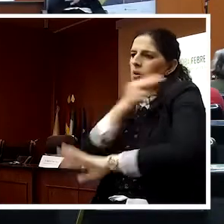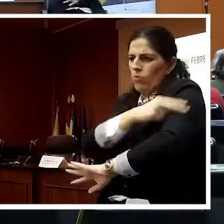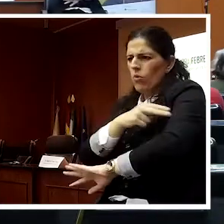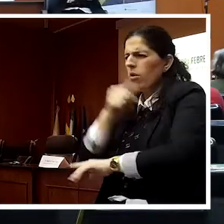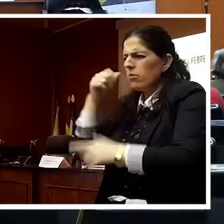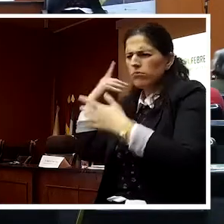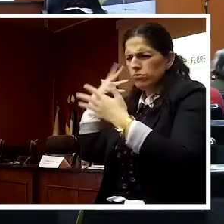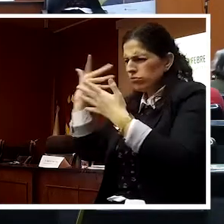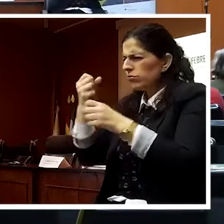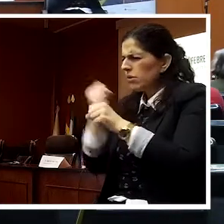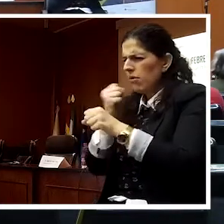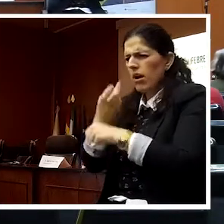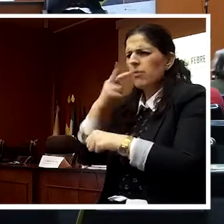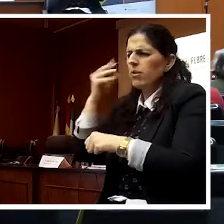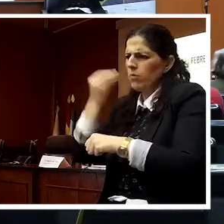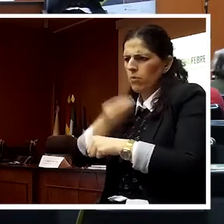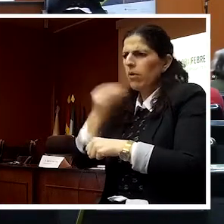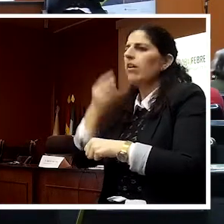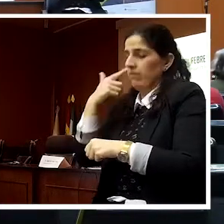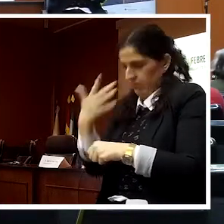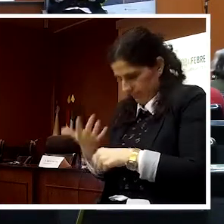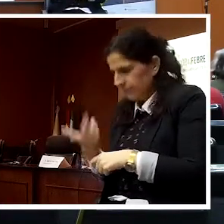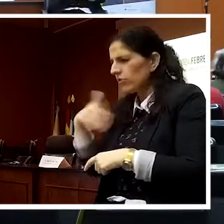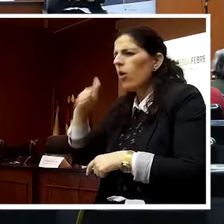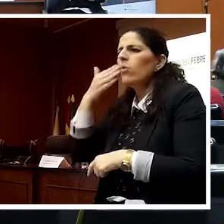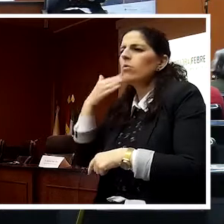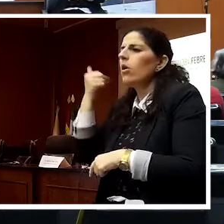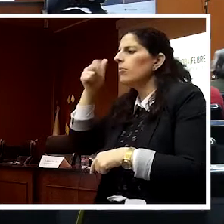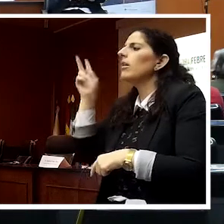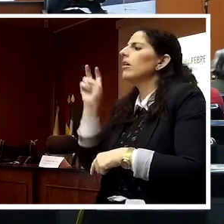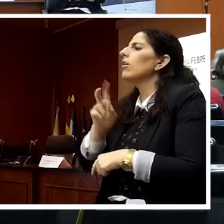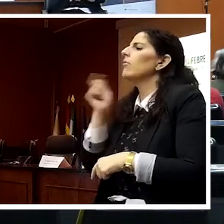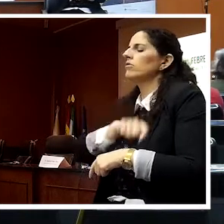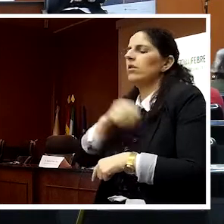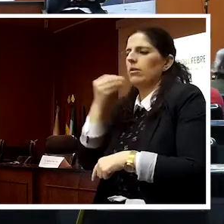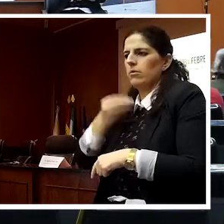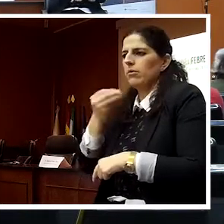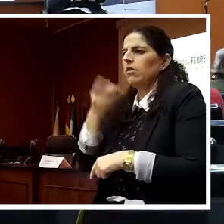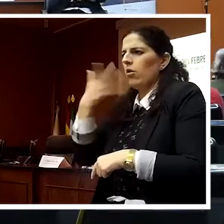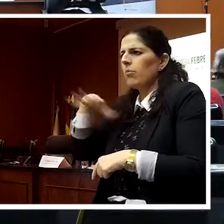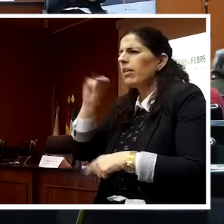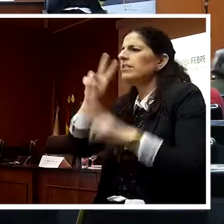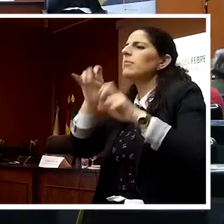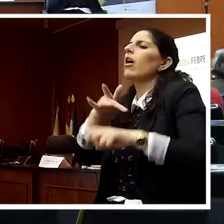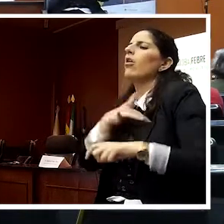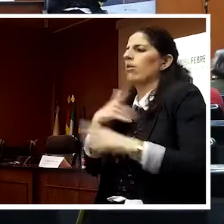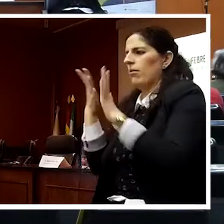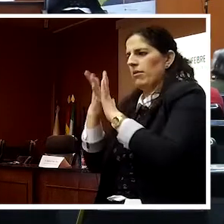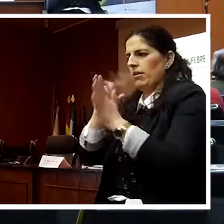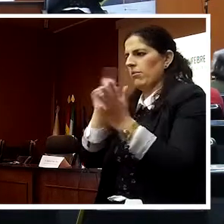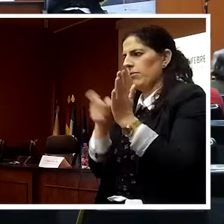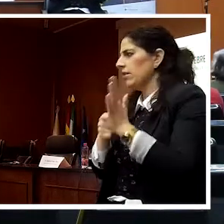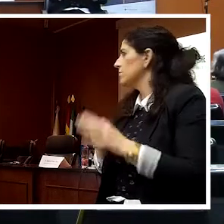trayectoria y creo que ustedes estarán orgullosos de oírle hablar y de comprender todo lo que nos tiene que contar